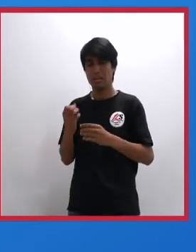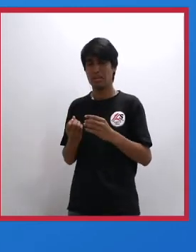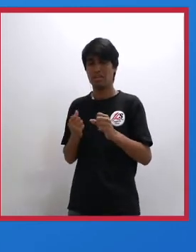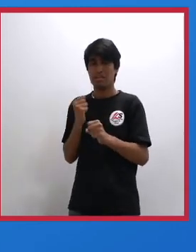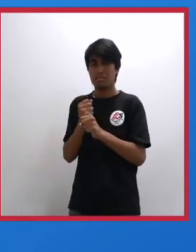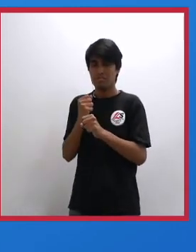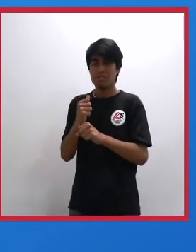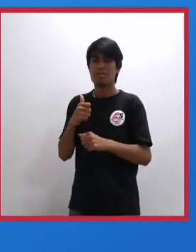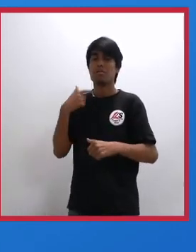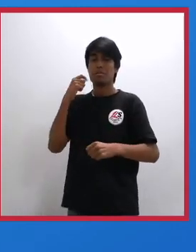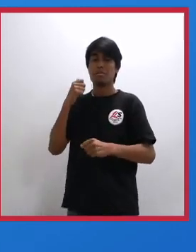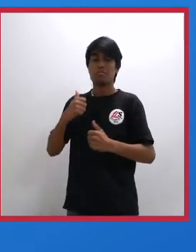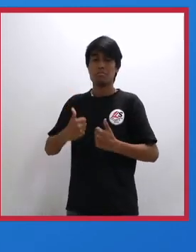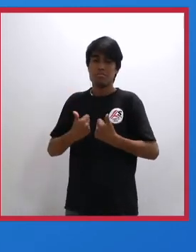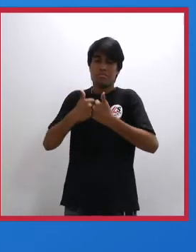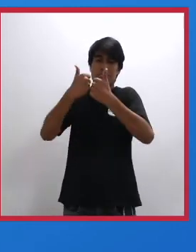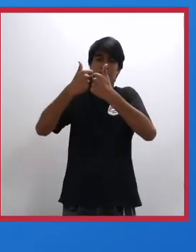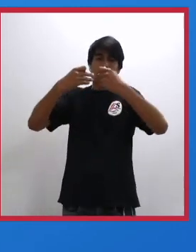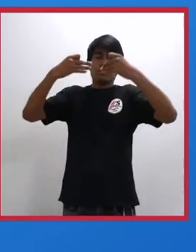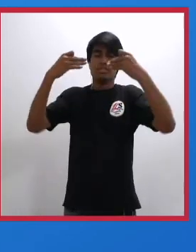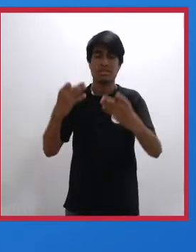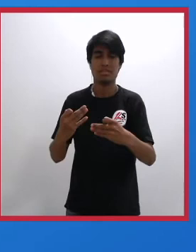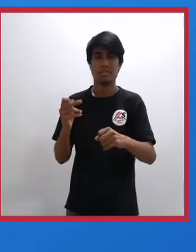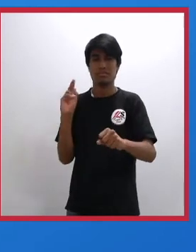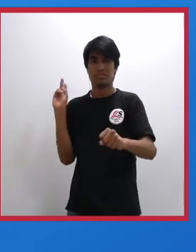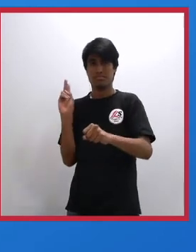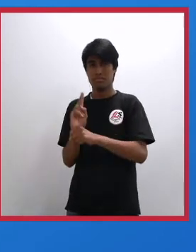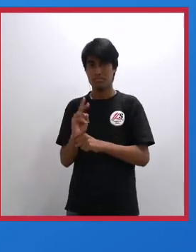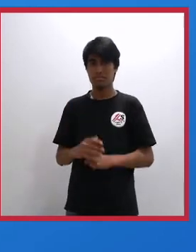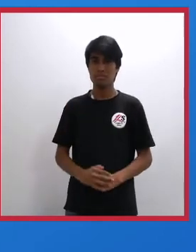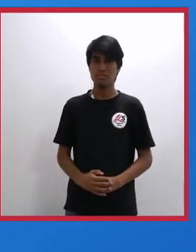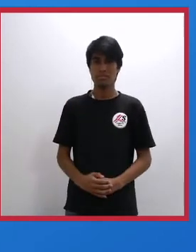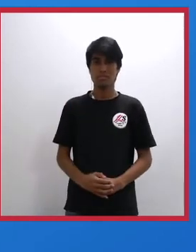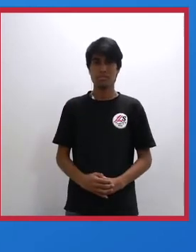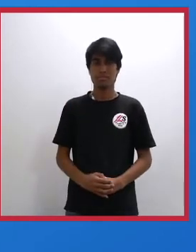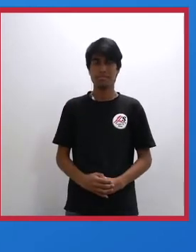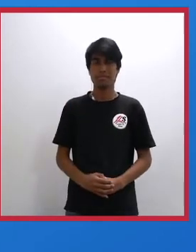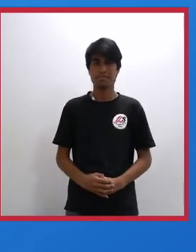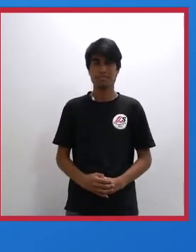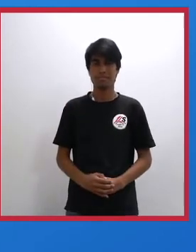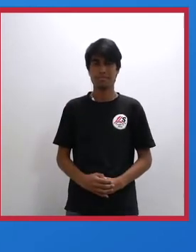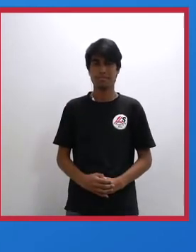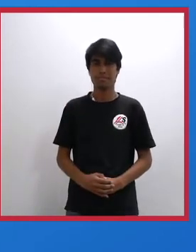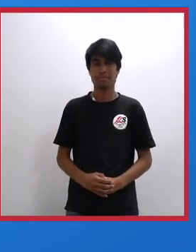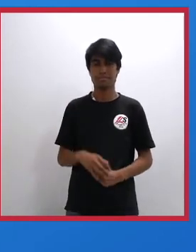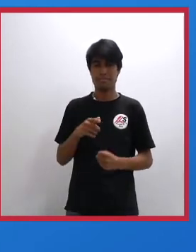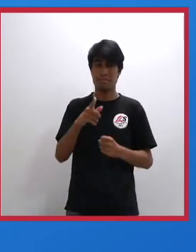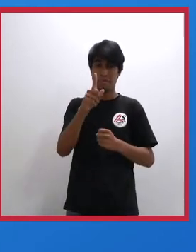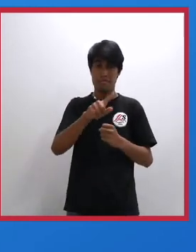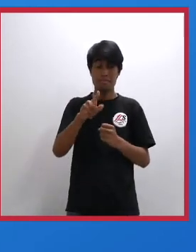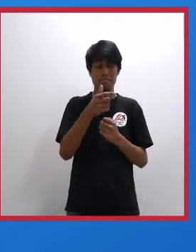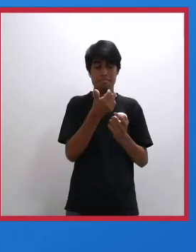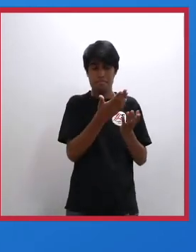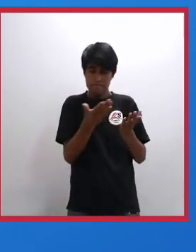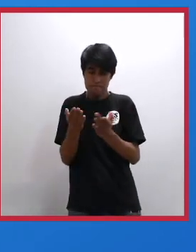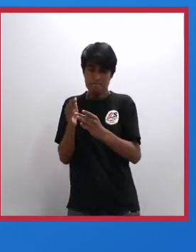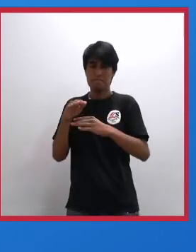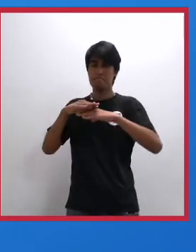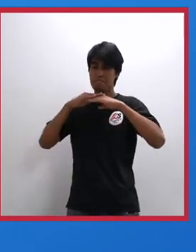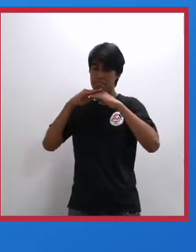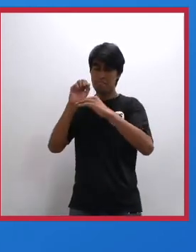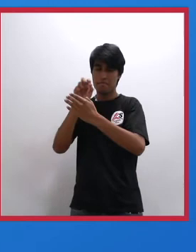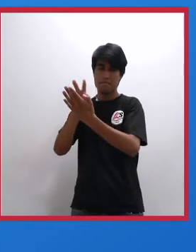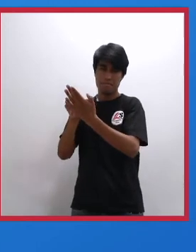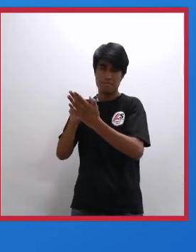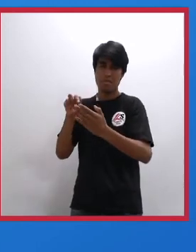complementar o mejorar el plan de ejecución segura que contamos. Entonces, les invito a que bajen, a que lean